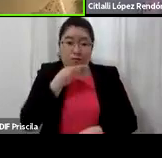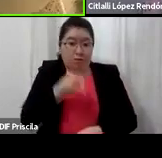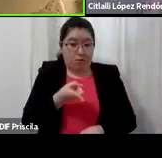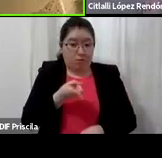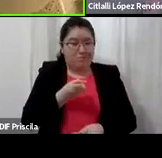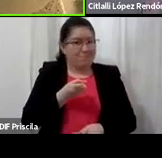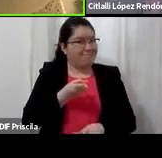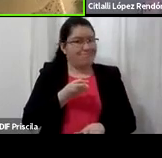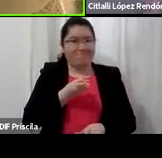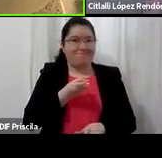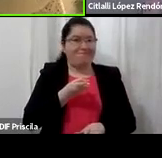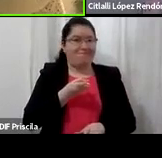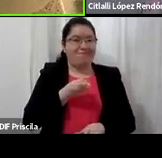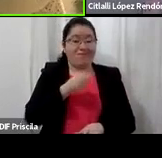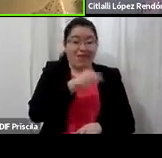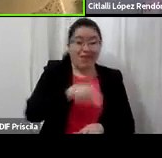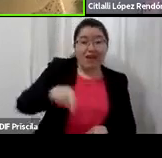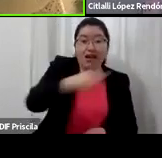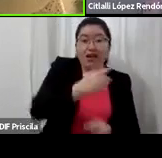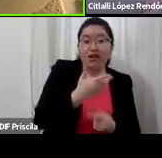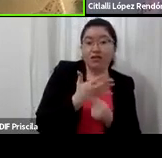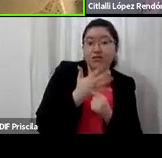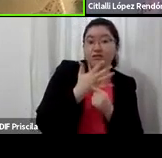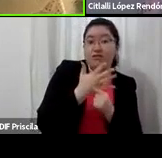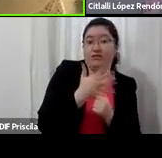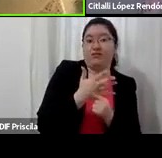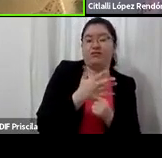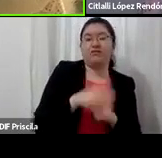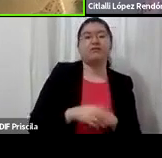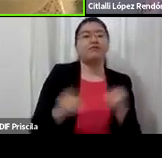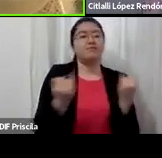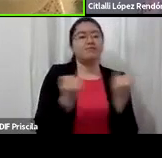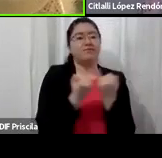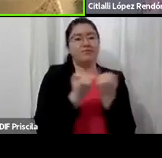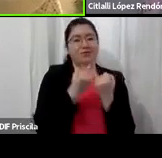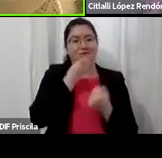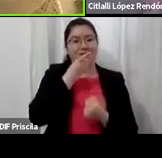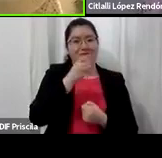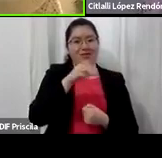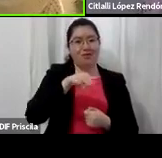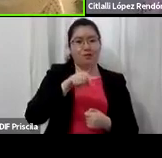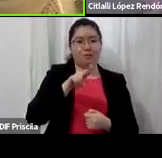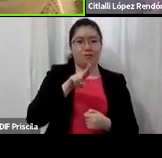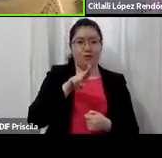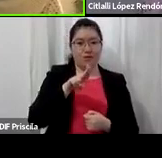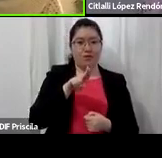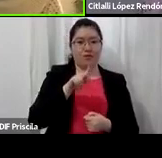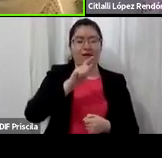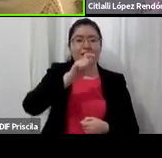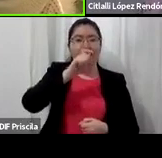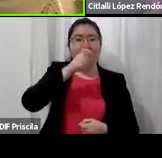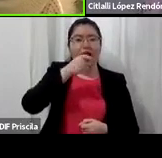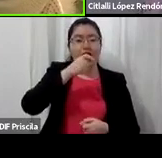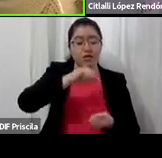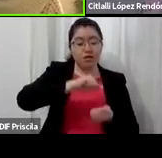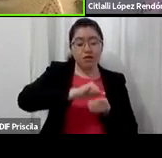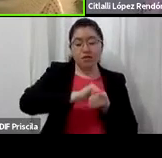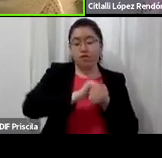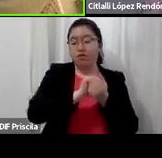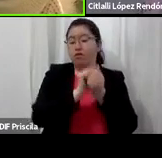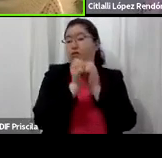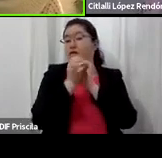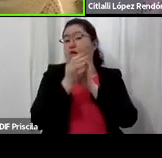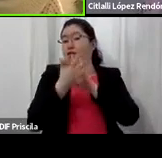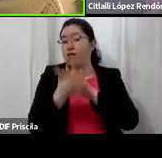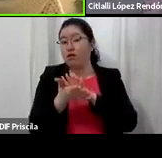justamente, también retomo lo que mencionaba Malú, a ir a la transformación, y la transformación requiere tiempo y recursos y